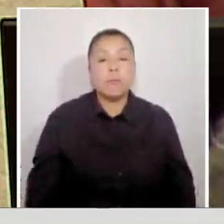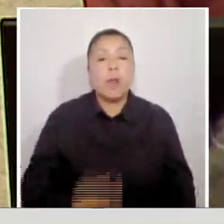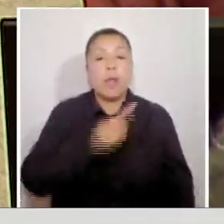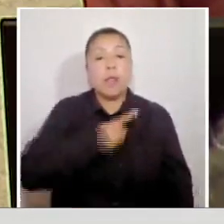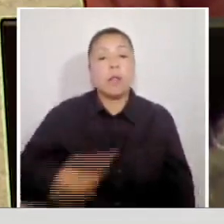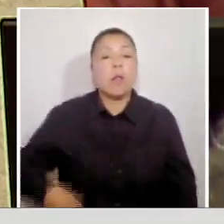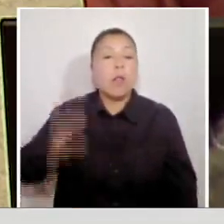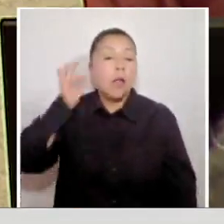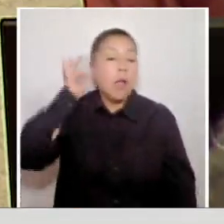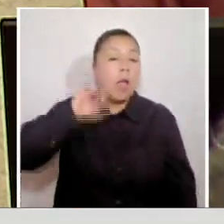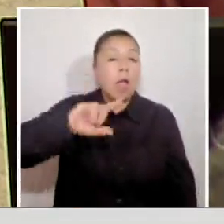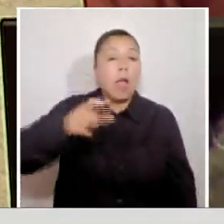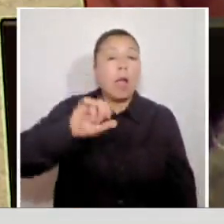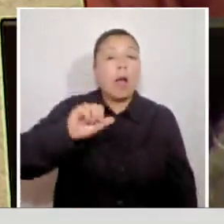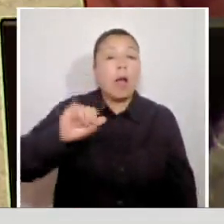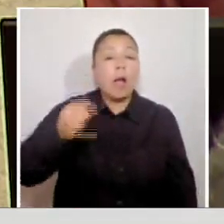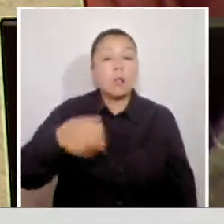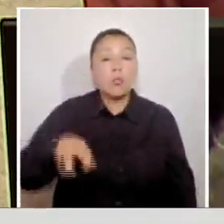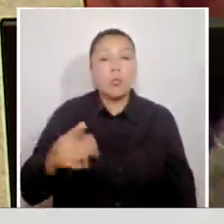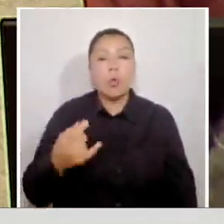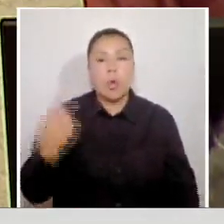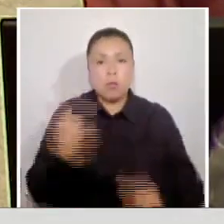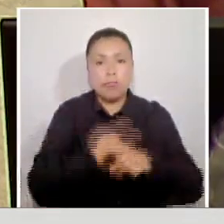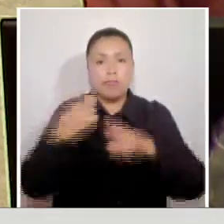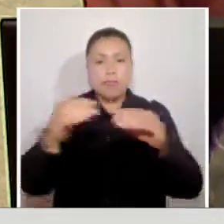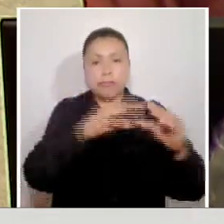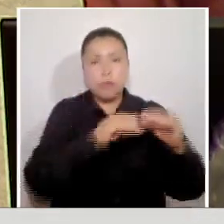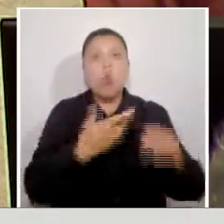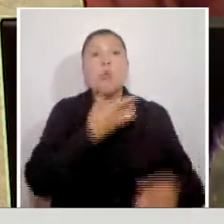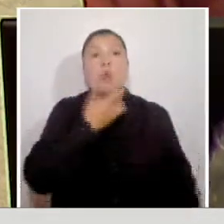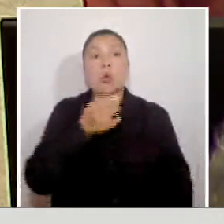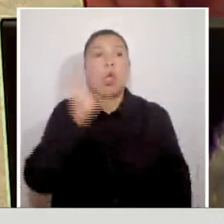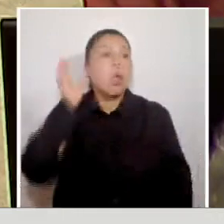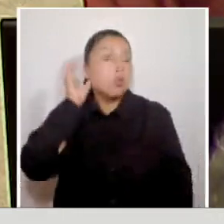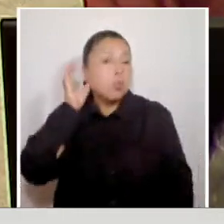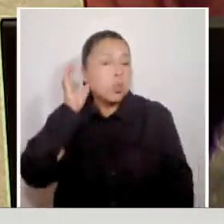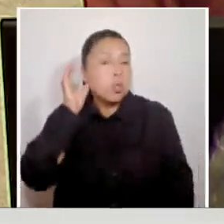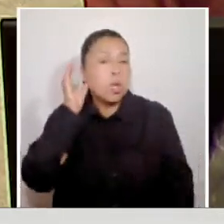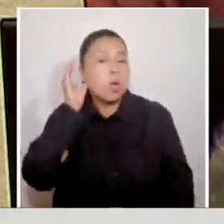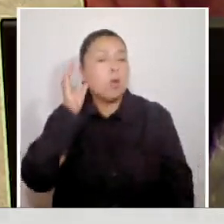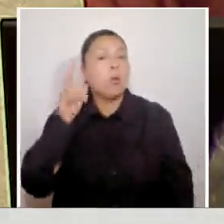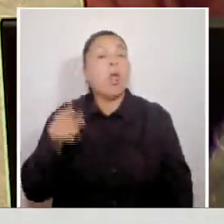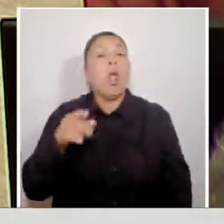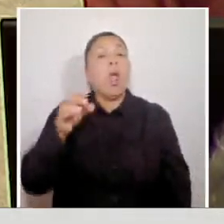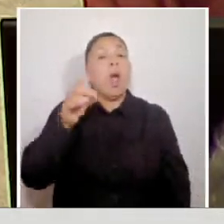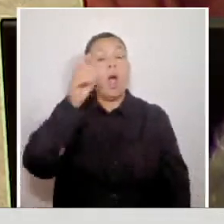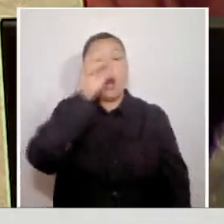muri conversen con ellos porque ellos escucharon a las personas que expusieron en la comisión